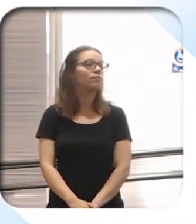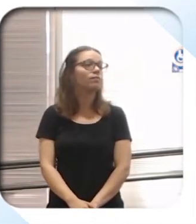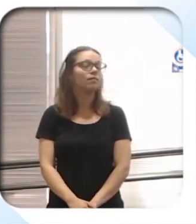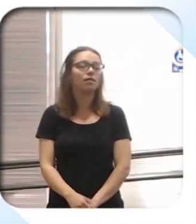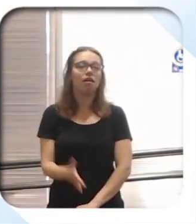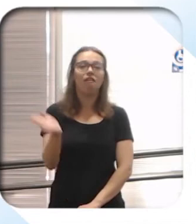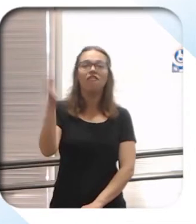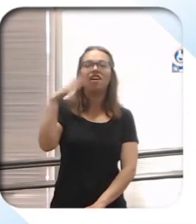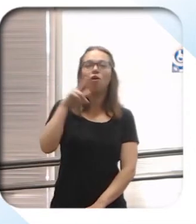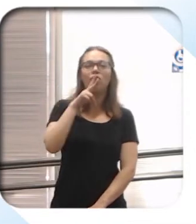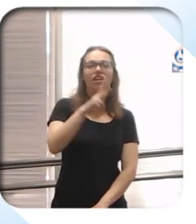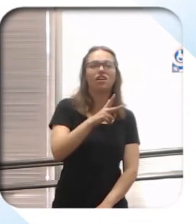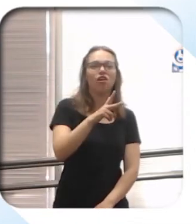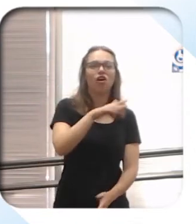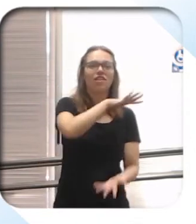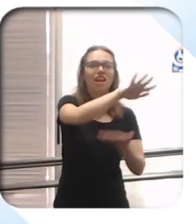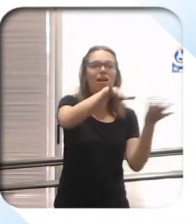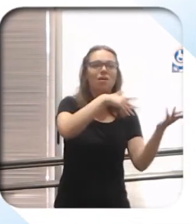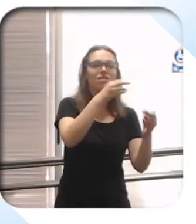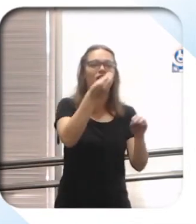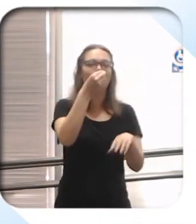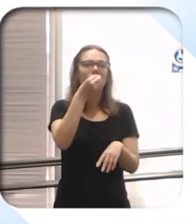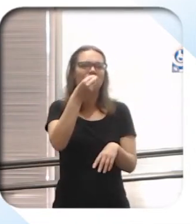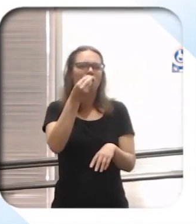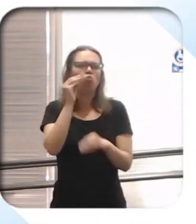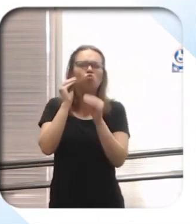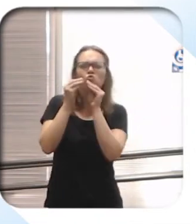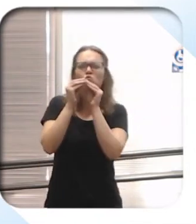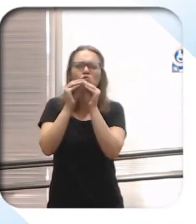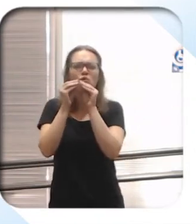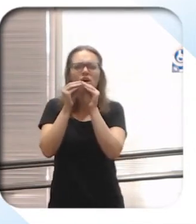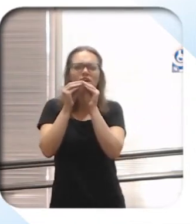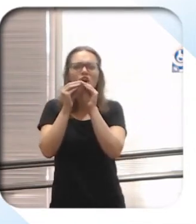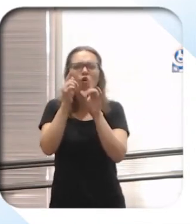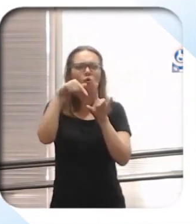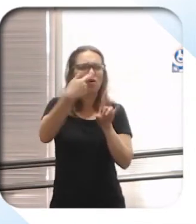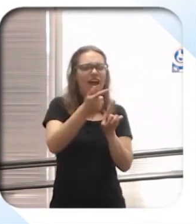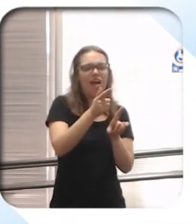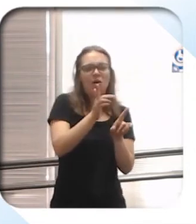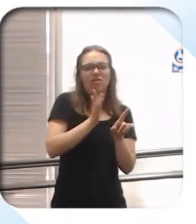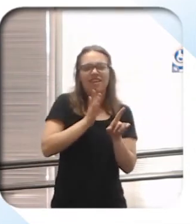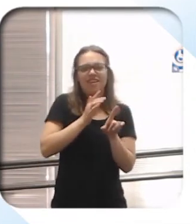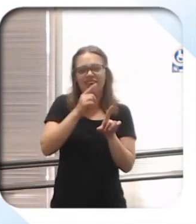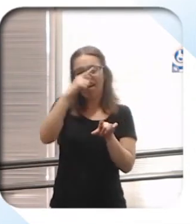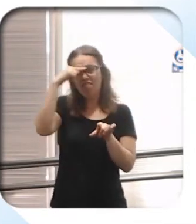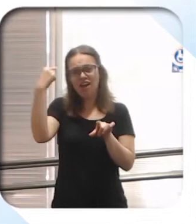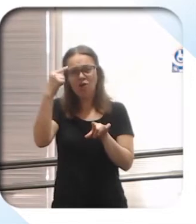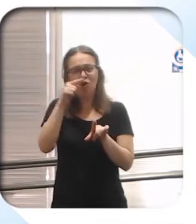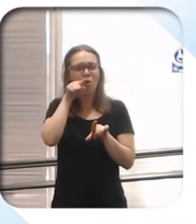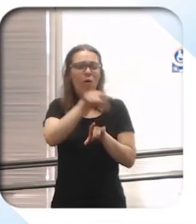Venga a buscar a su hijo. Está en la plaza de comidas besándose con una chica down como él.